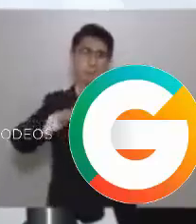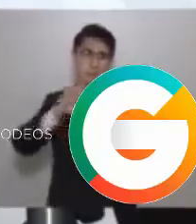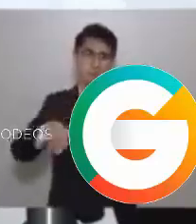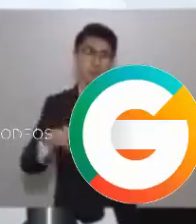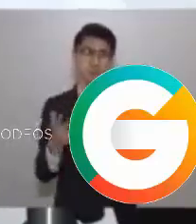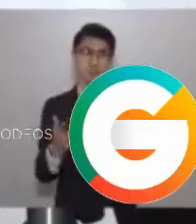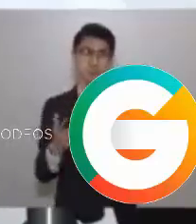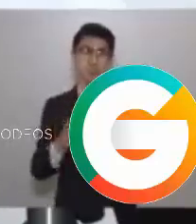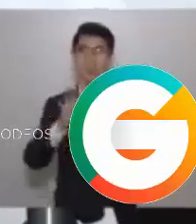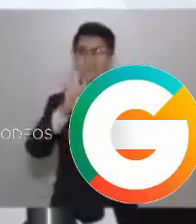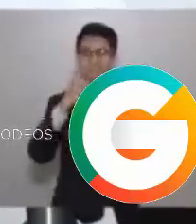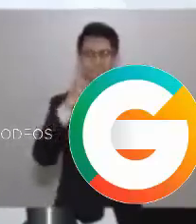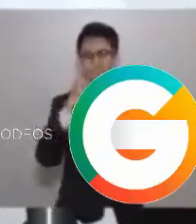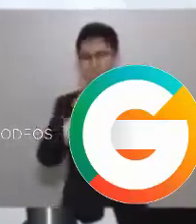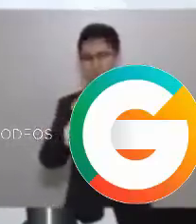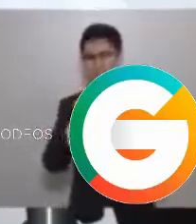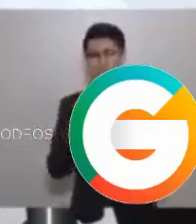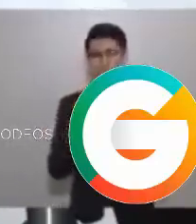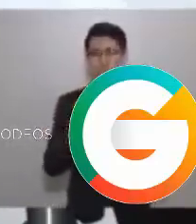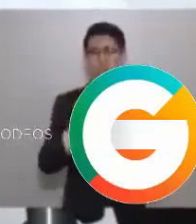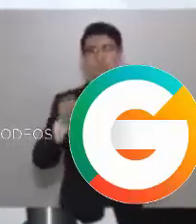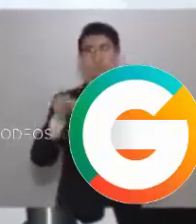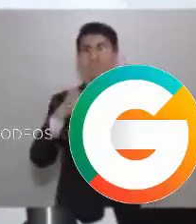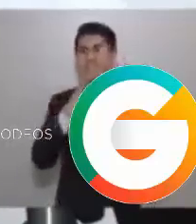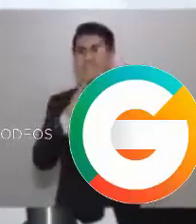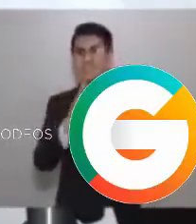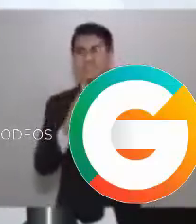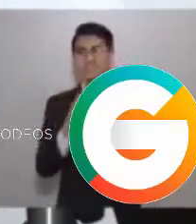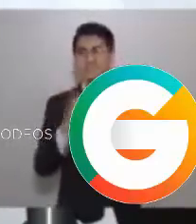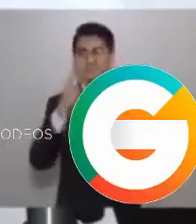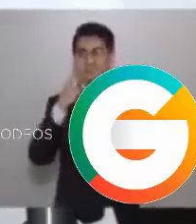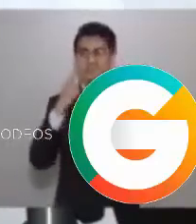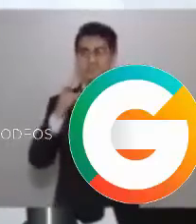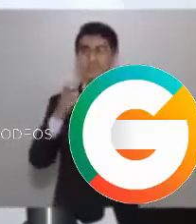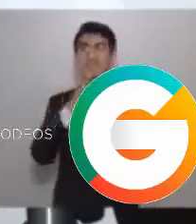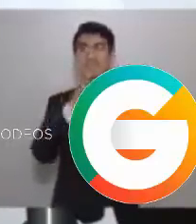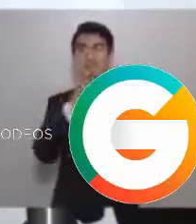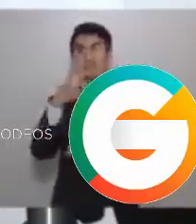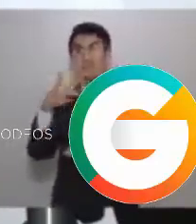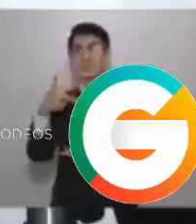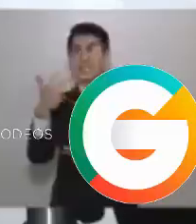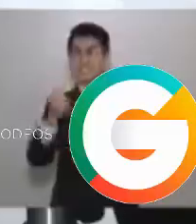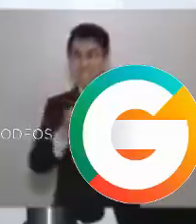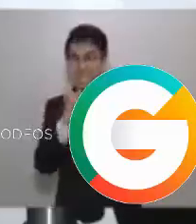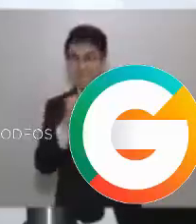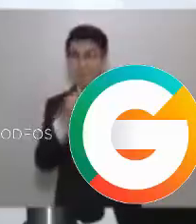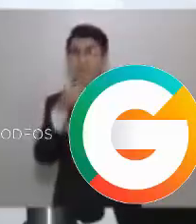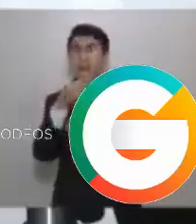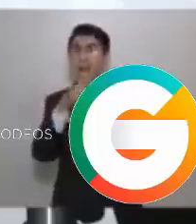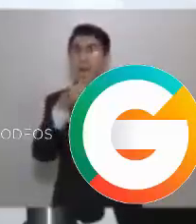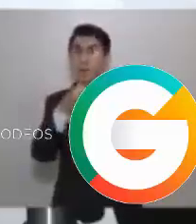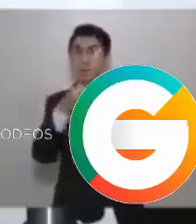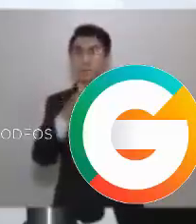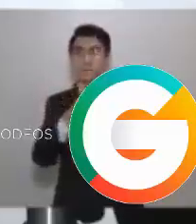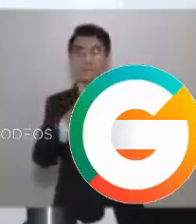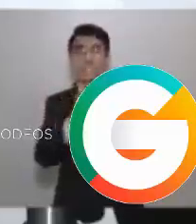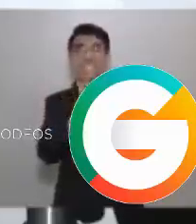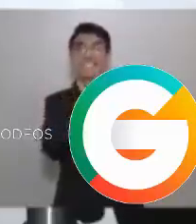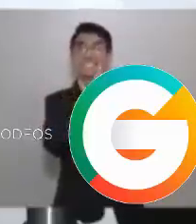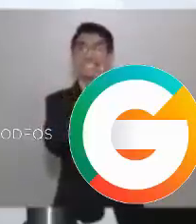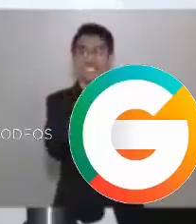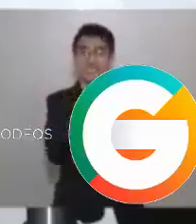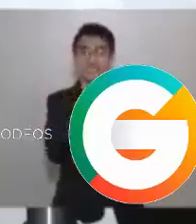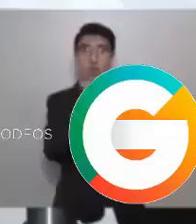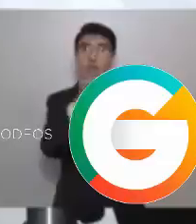quirófano, todavía no ha habido oportunidad de poder tener un acercamiento, preponderamos pues la salud y las actividades